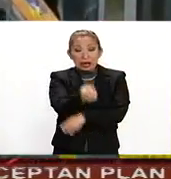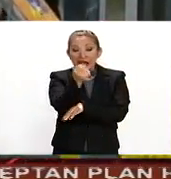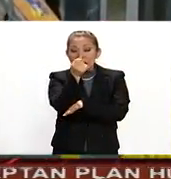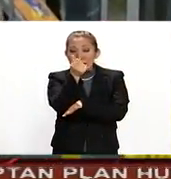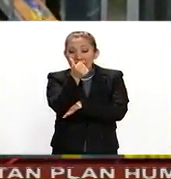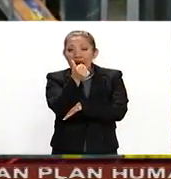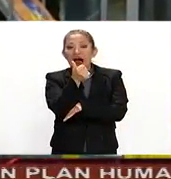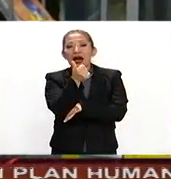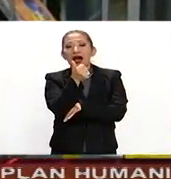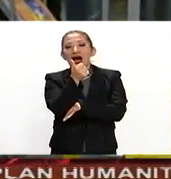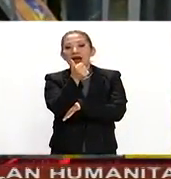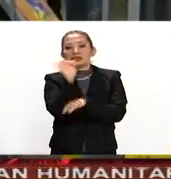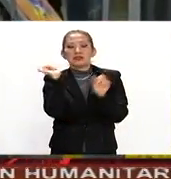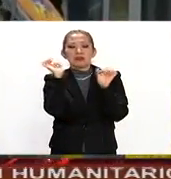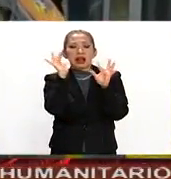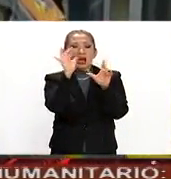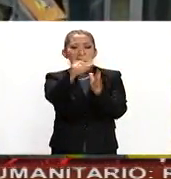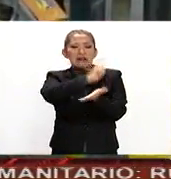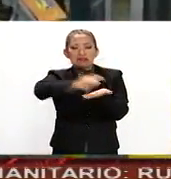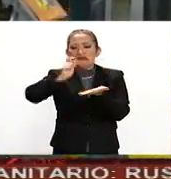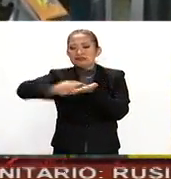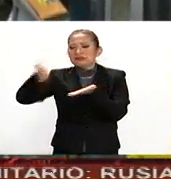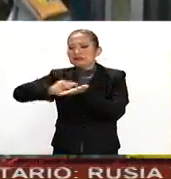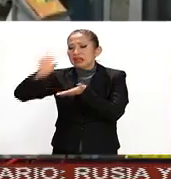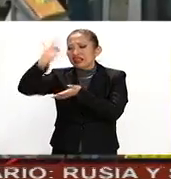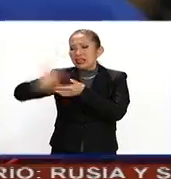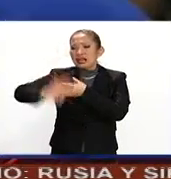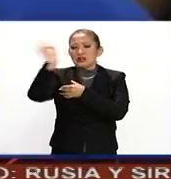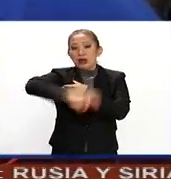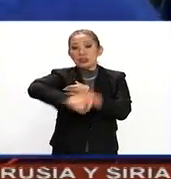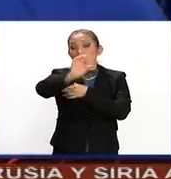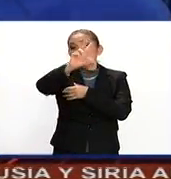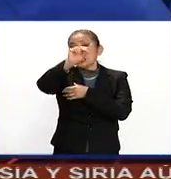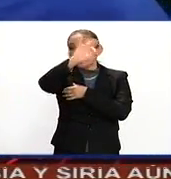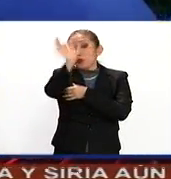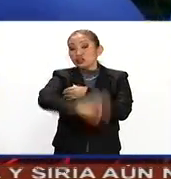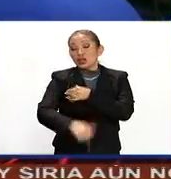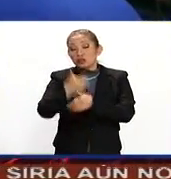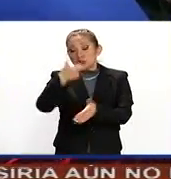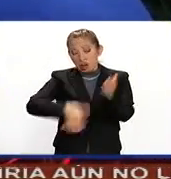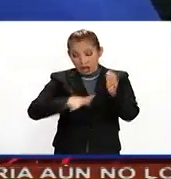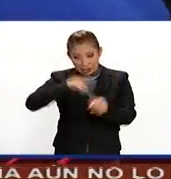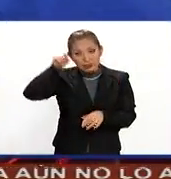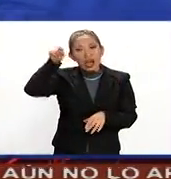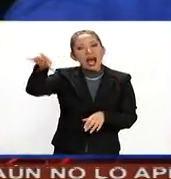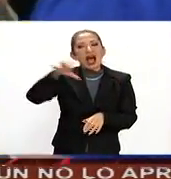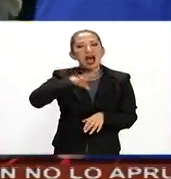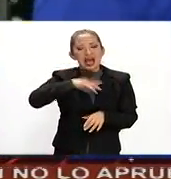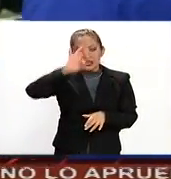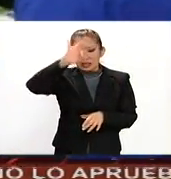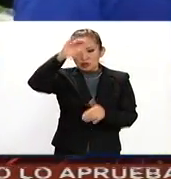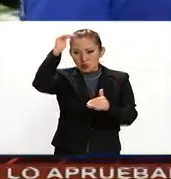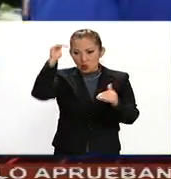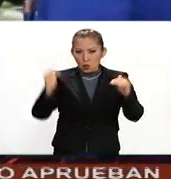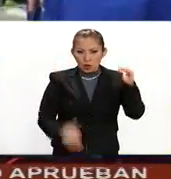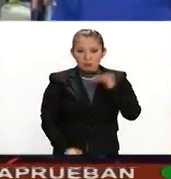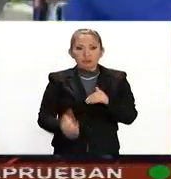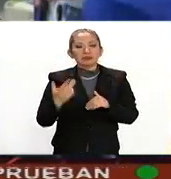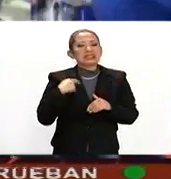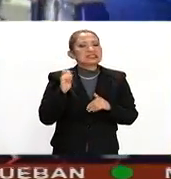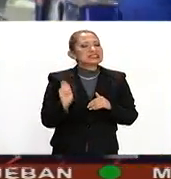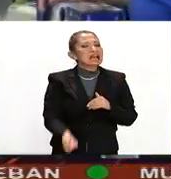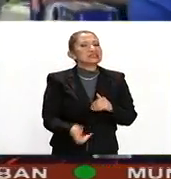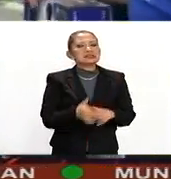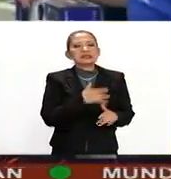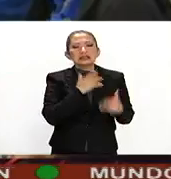prácticamente se abarrotaran para obtener los descuentos de hasta un 80%. Allá sí hay ese tipo de descuentos. Se trata,